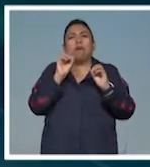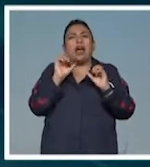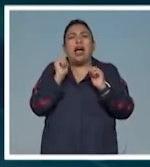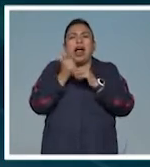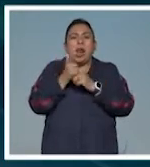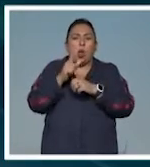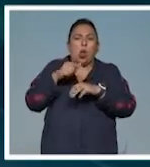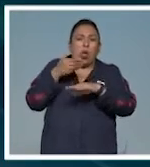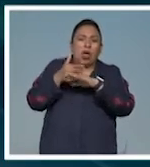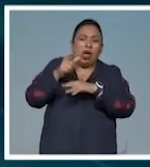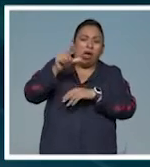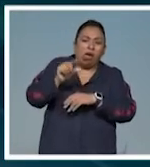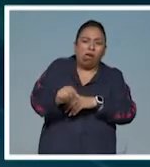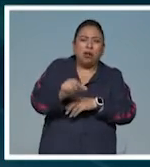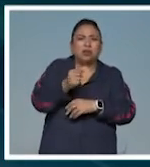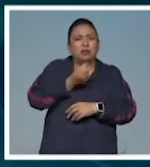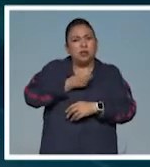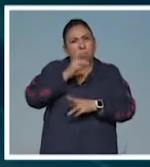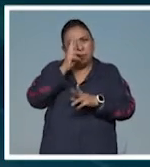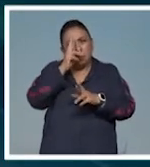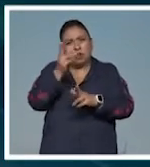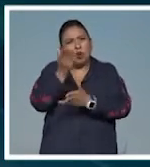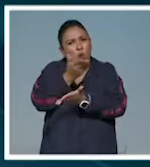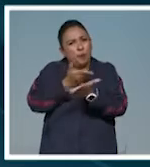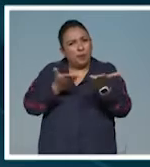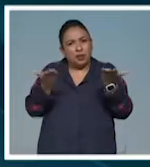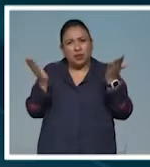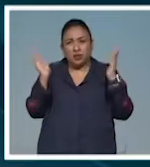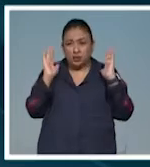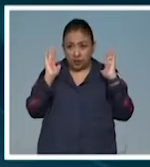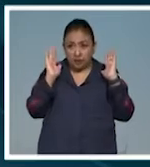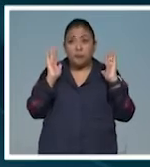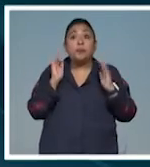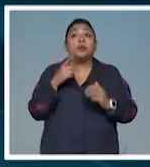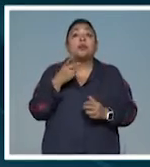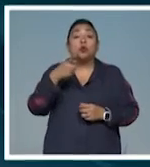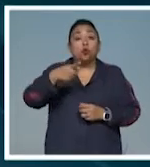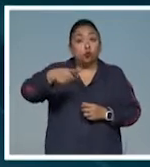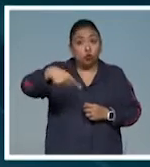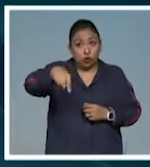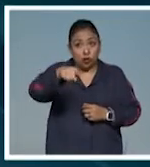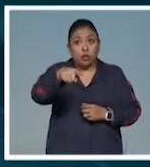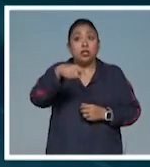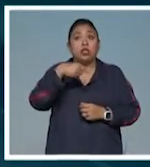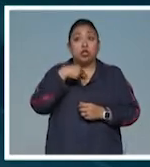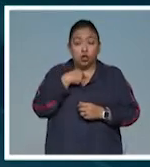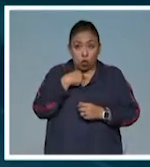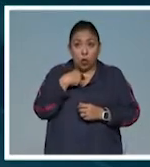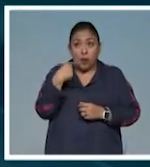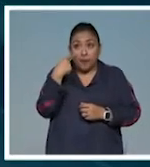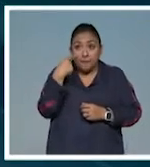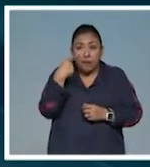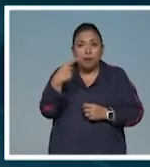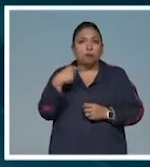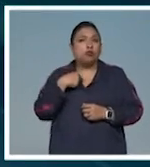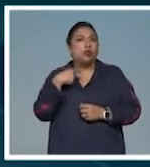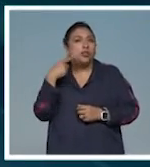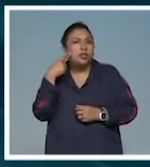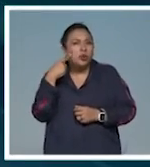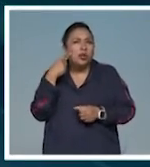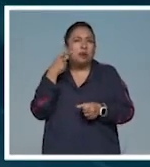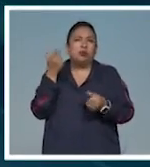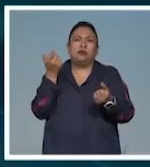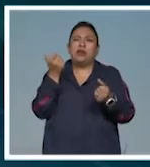de la sana y respetuosa convivencia que usted y yo cuando vemos escuchamos un